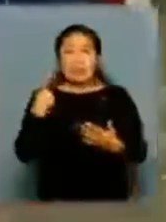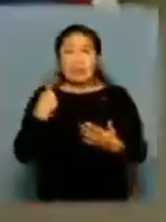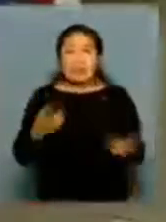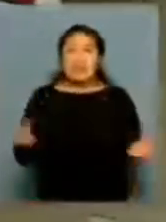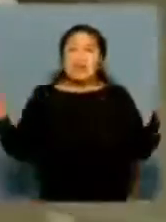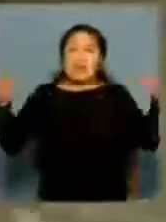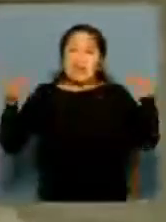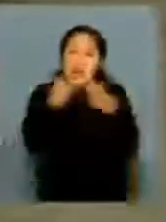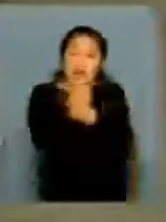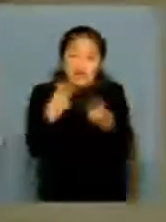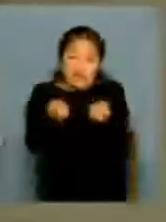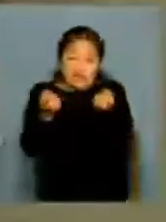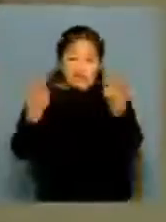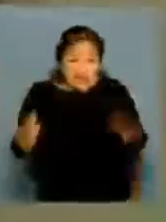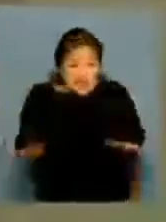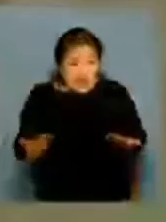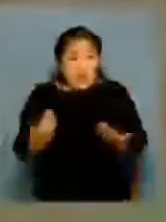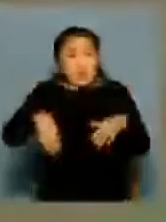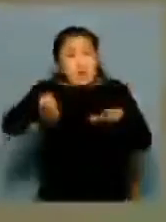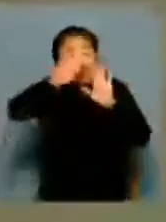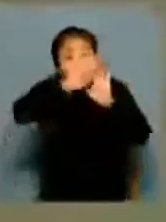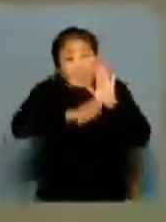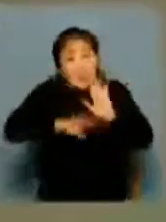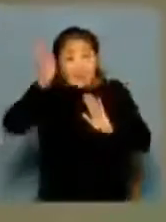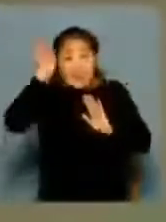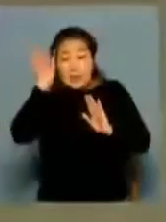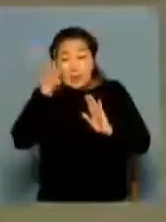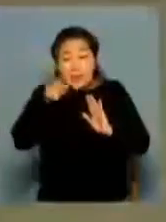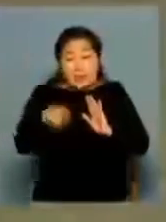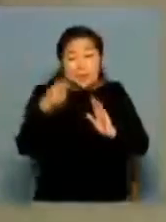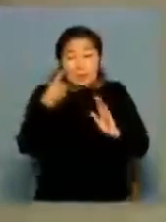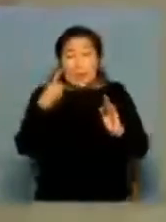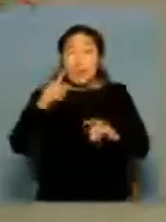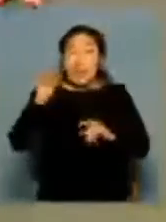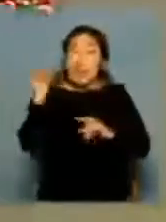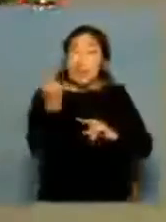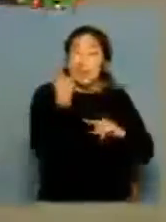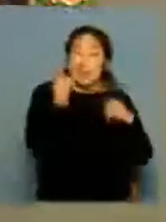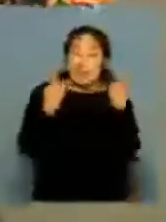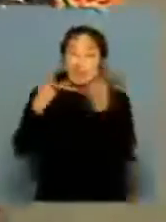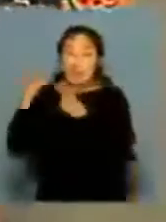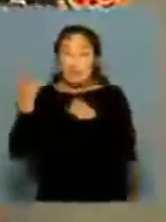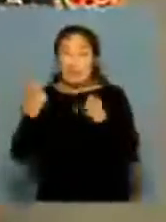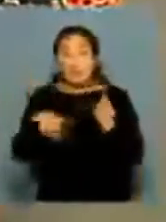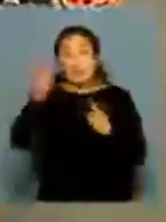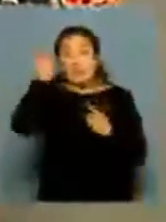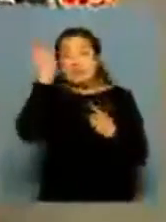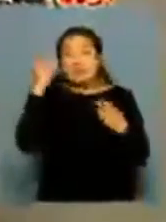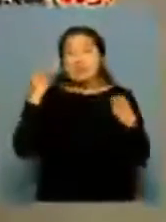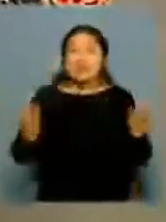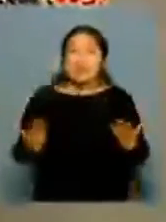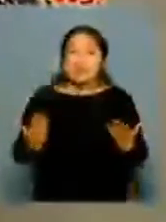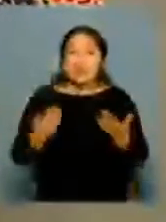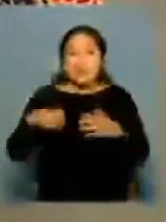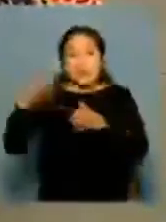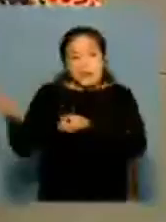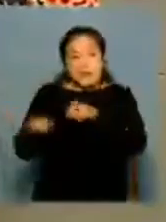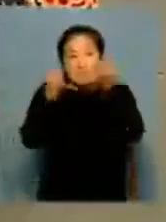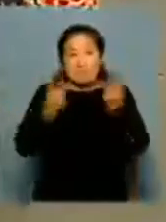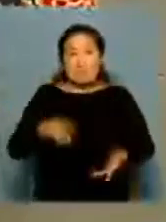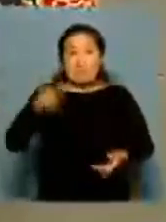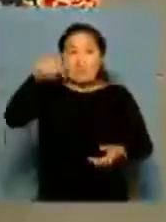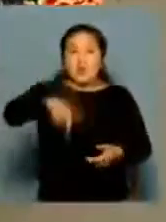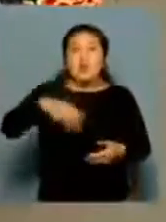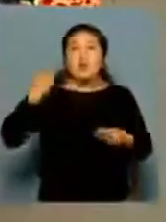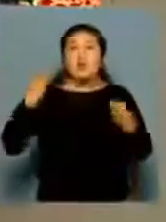que reunir, no solo que están establecidas, sino como nosotros, como cada individuo, tener todos los recaudos. Pero bueno, invitarlos desde